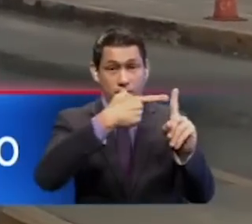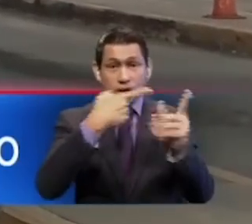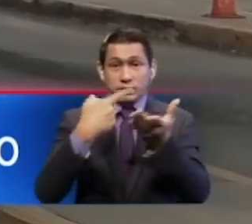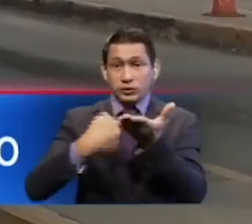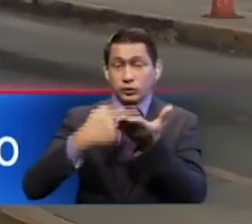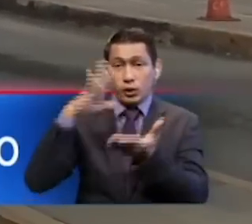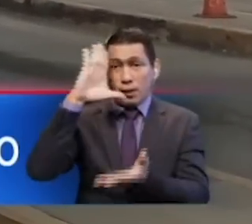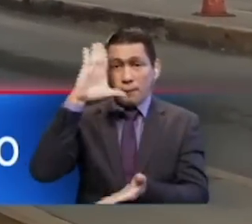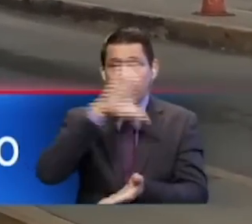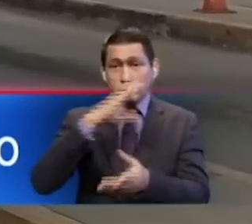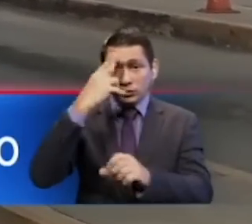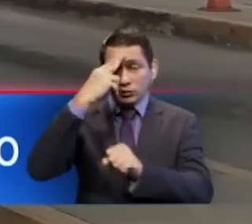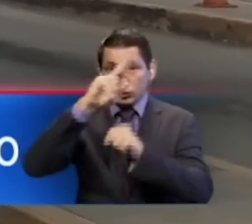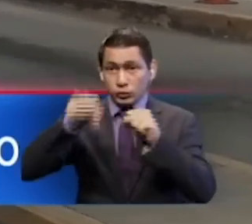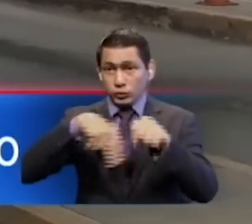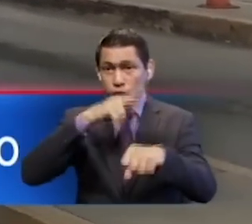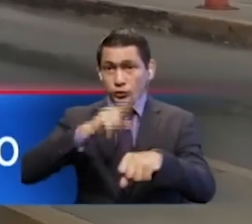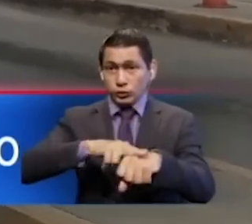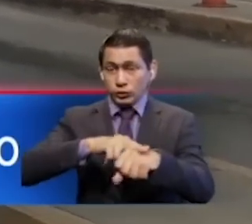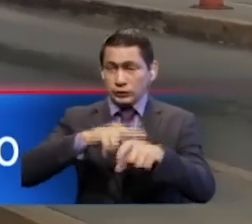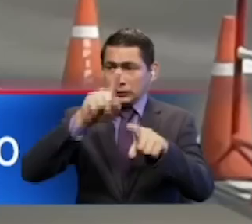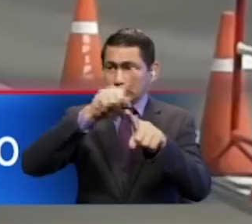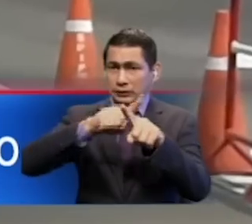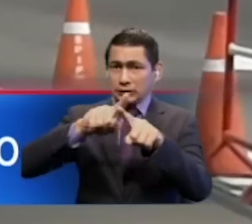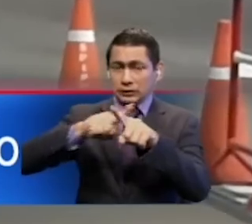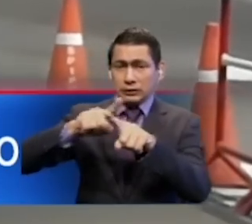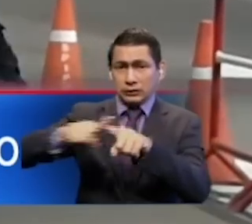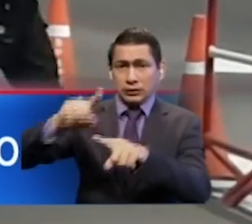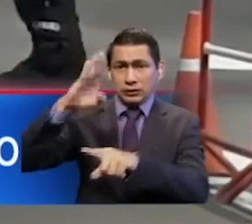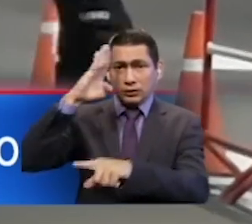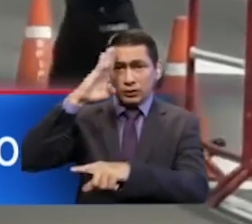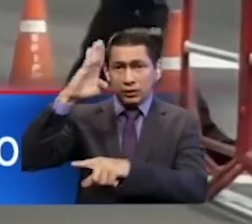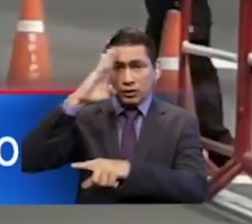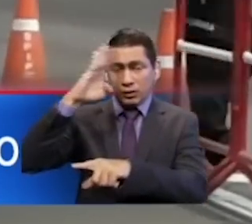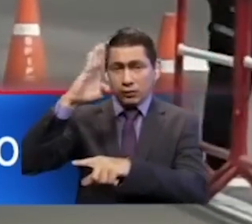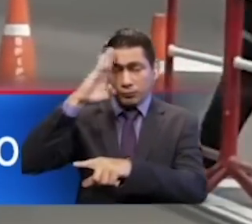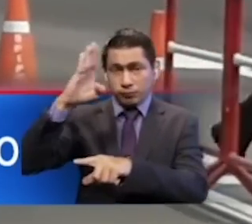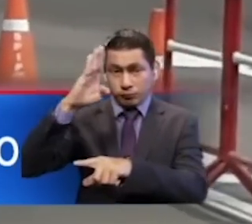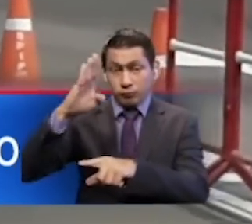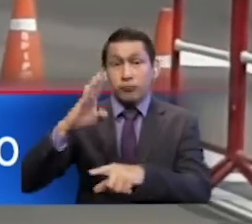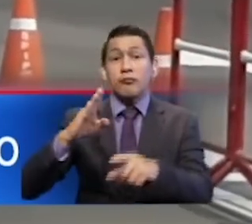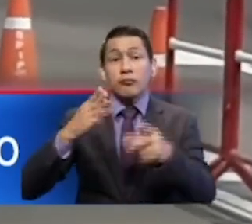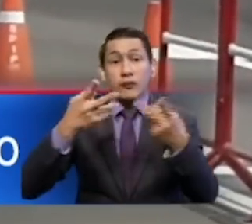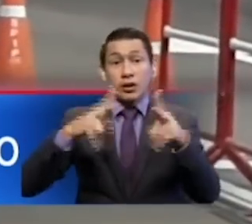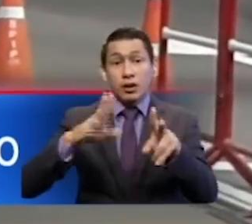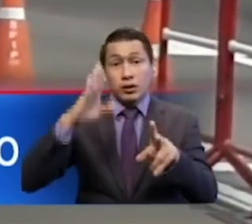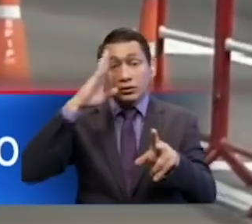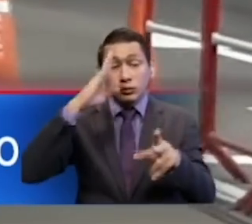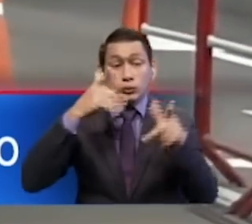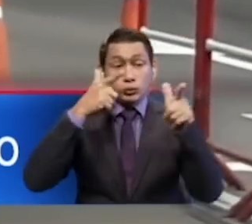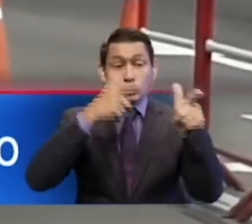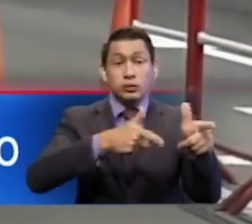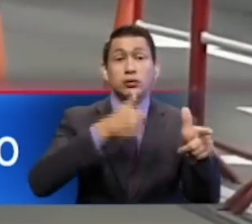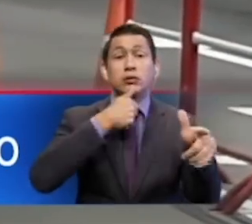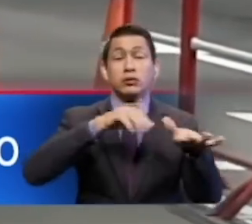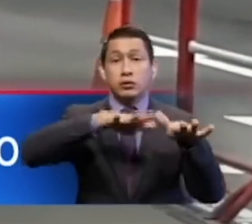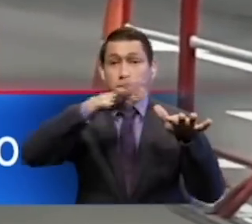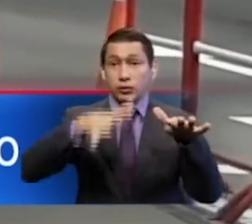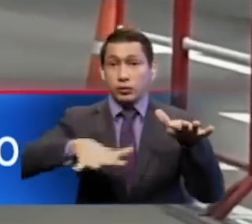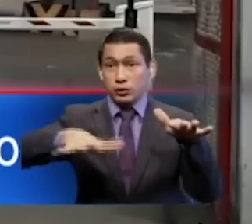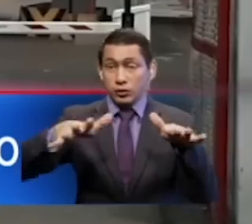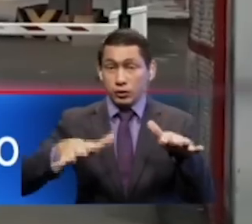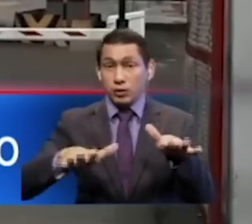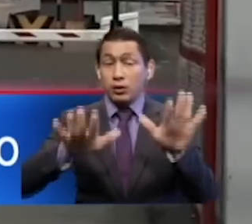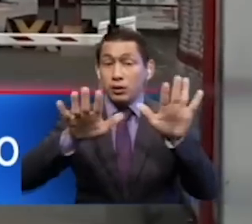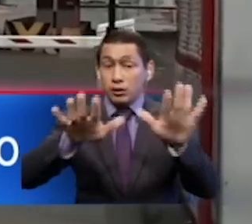Nacional, Cuerpos de Infantería, Comando de Operaciones Navales y Dirección Nacional de los Espacios Acuáticos, y ellos resolvieron la creación de un